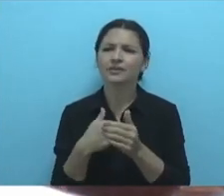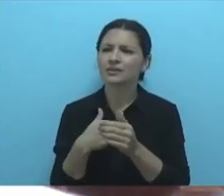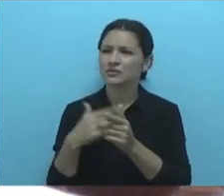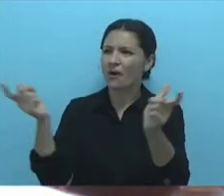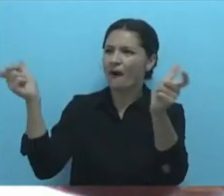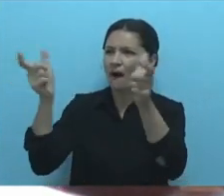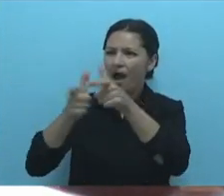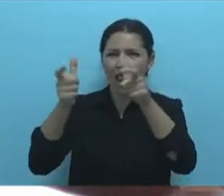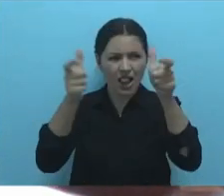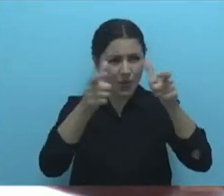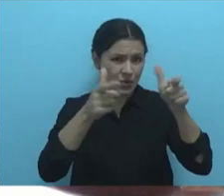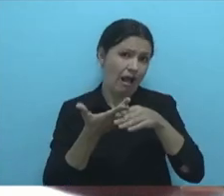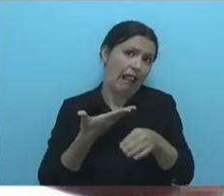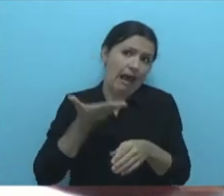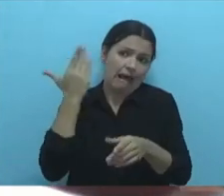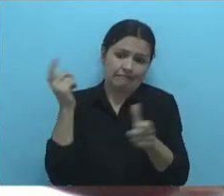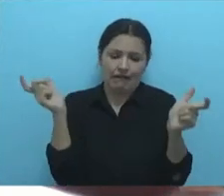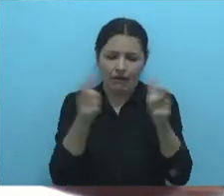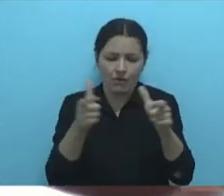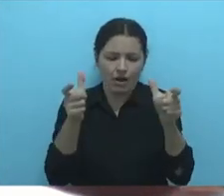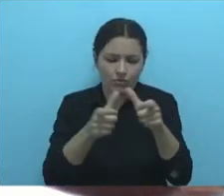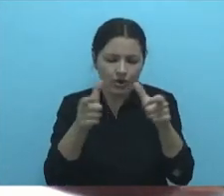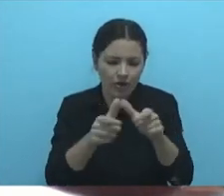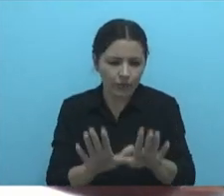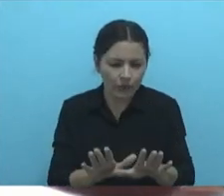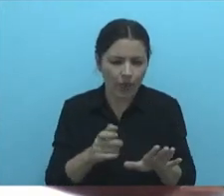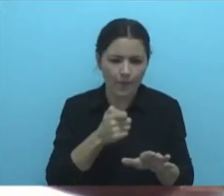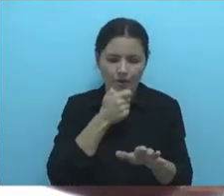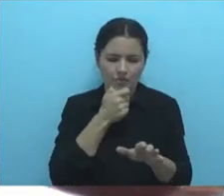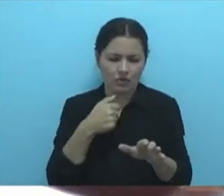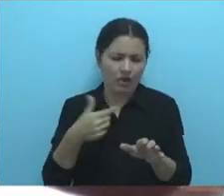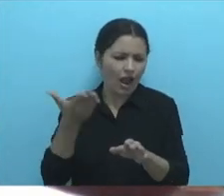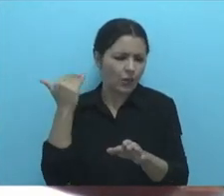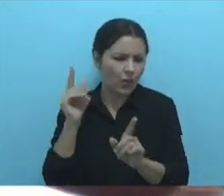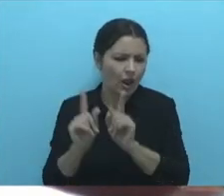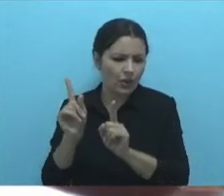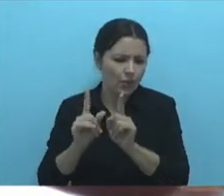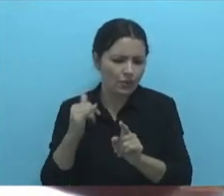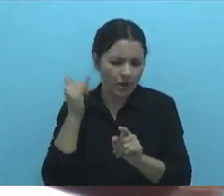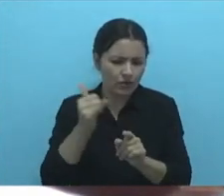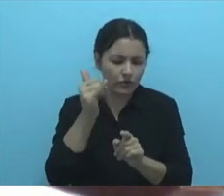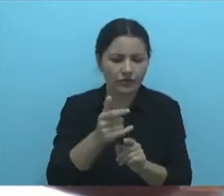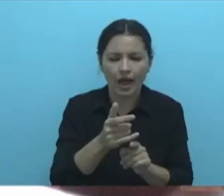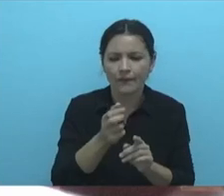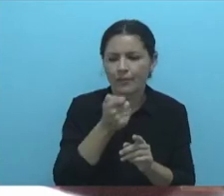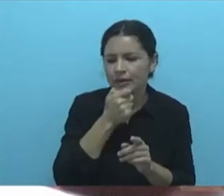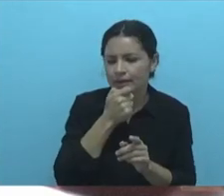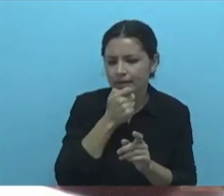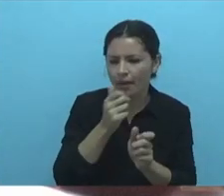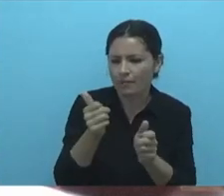muchas de estas compañeras y me contaban desde la reunión que tuvimos al día de hoy muchas de ellas han perdido alguna